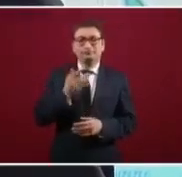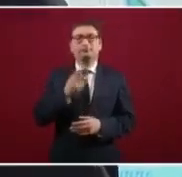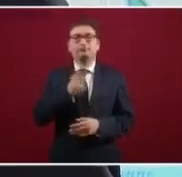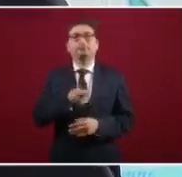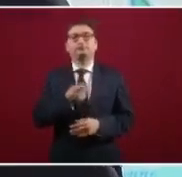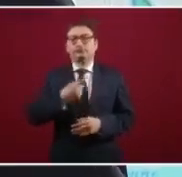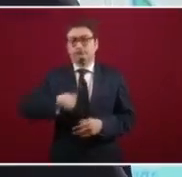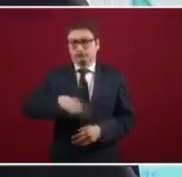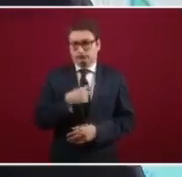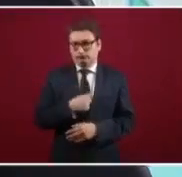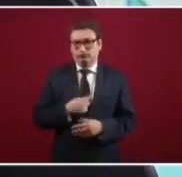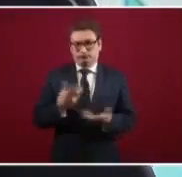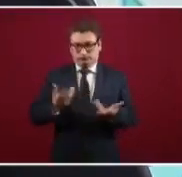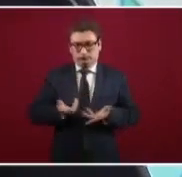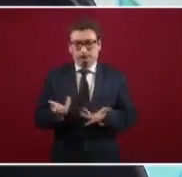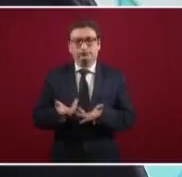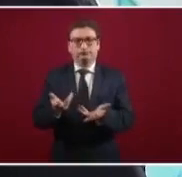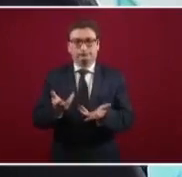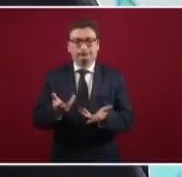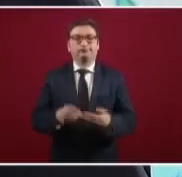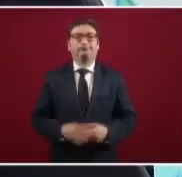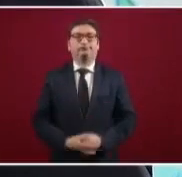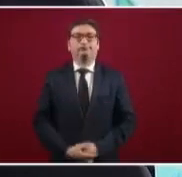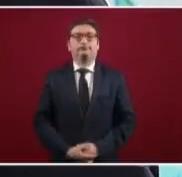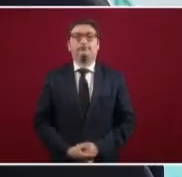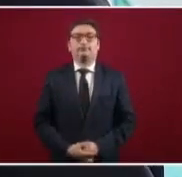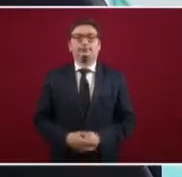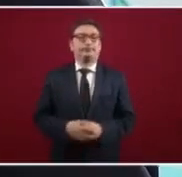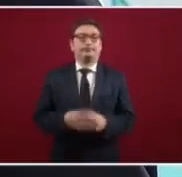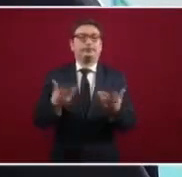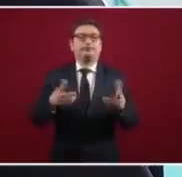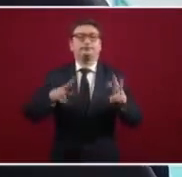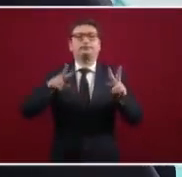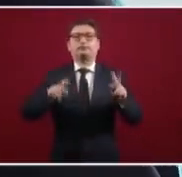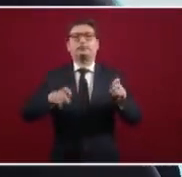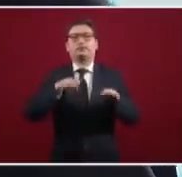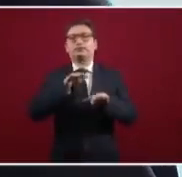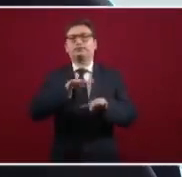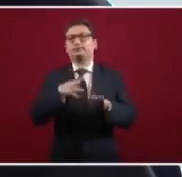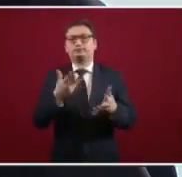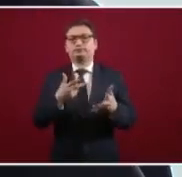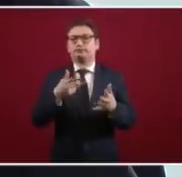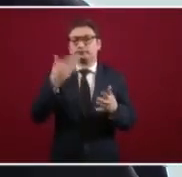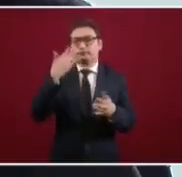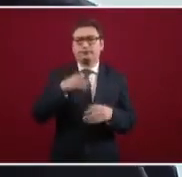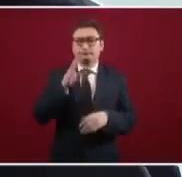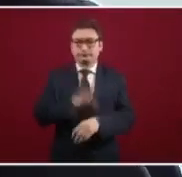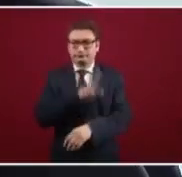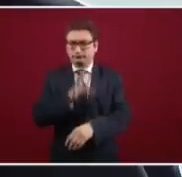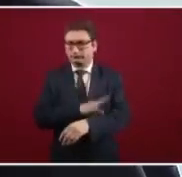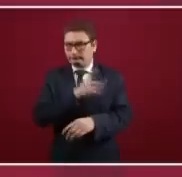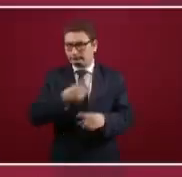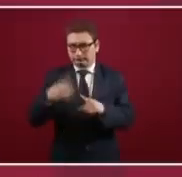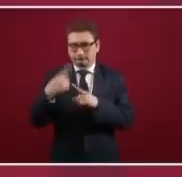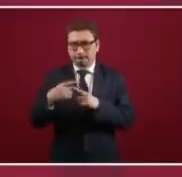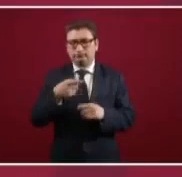con lo que hemos hecho en materia de el sector energético